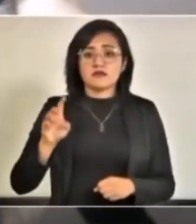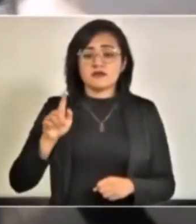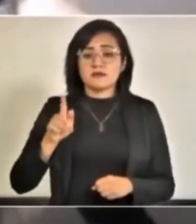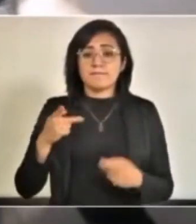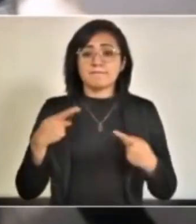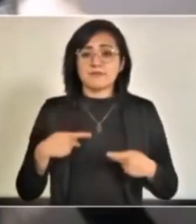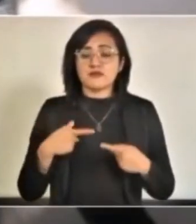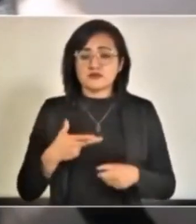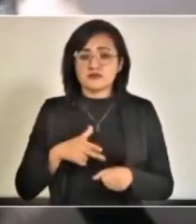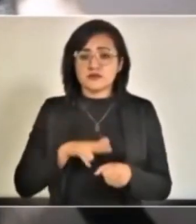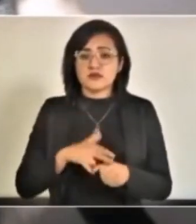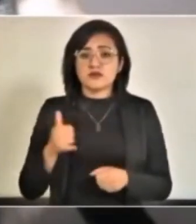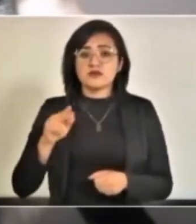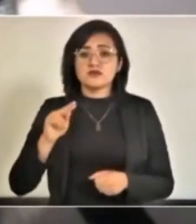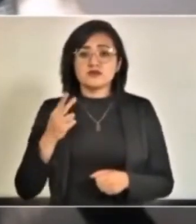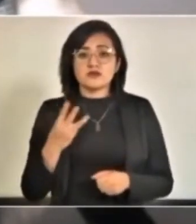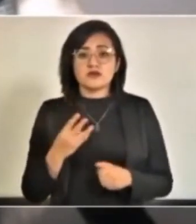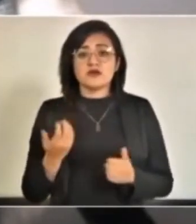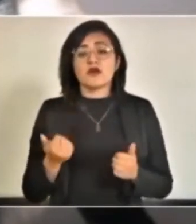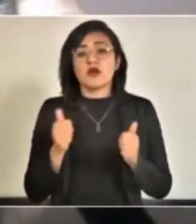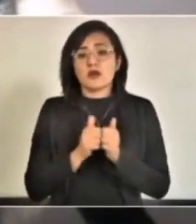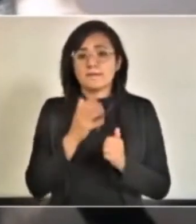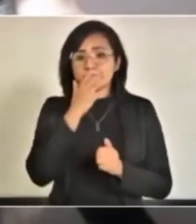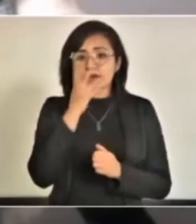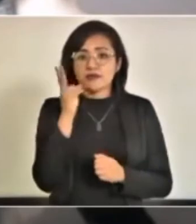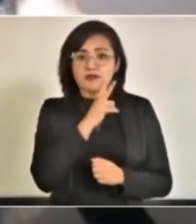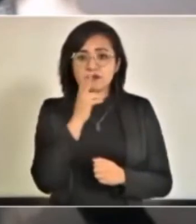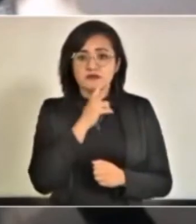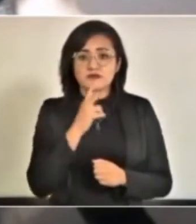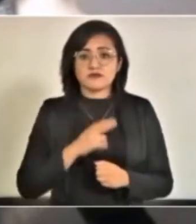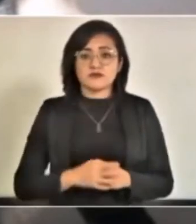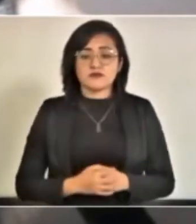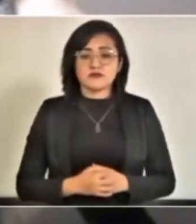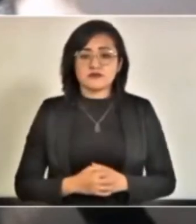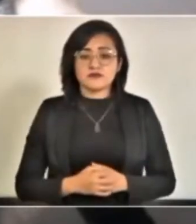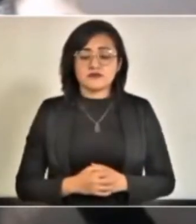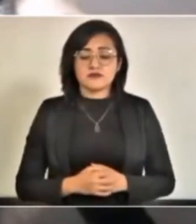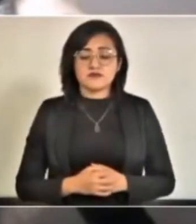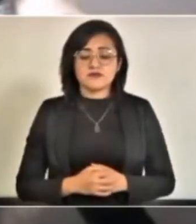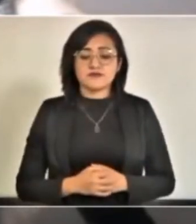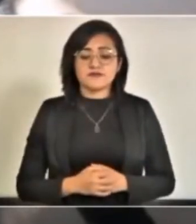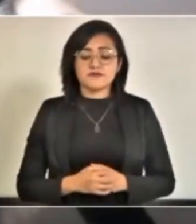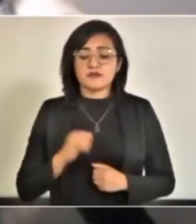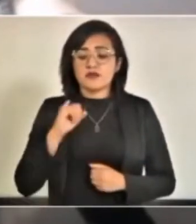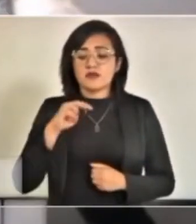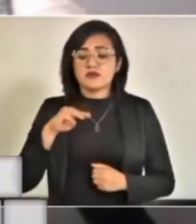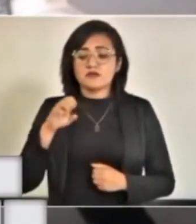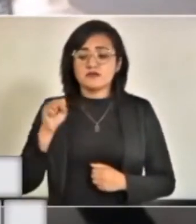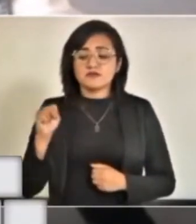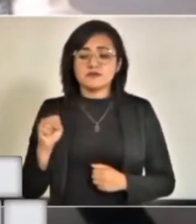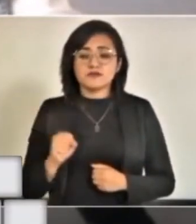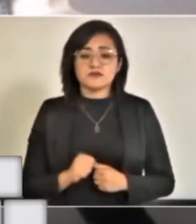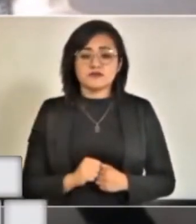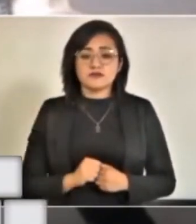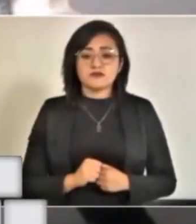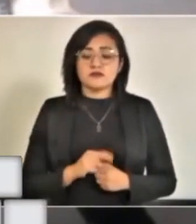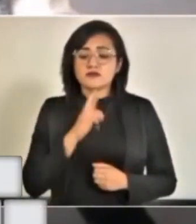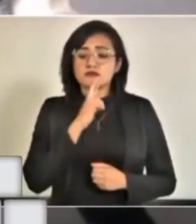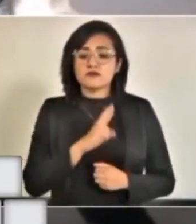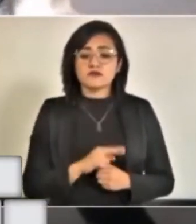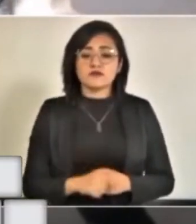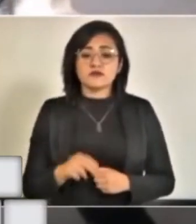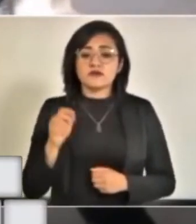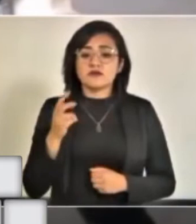y 83 de ellos requieren de ventilación mecánica el link se nos reporta